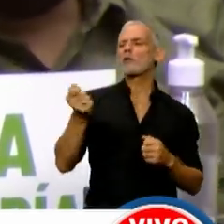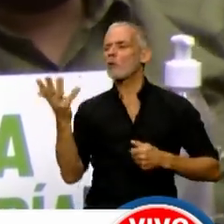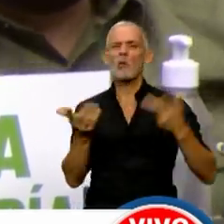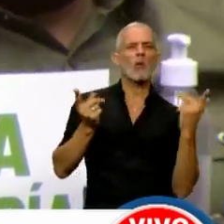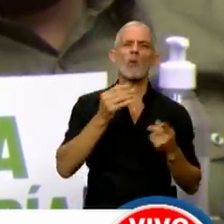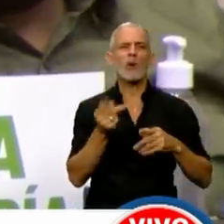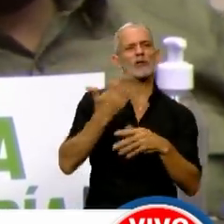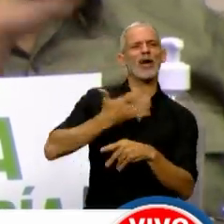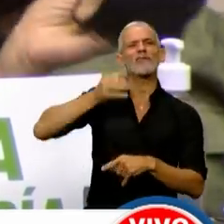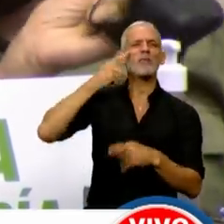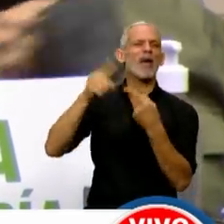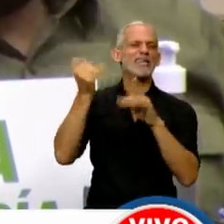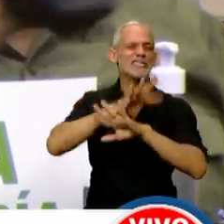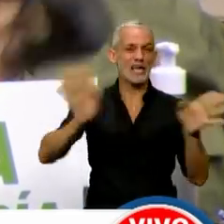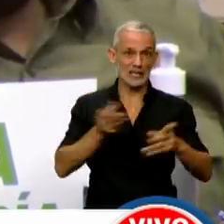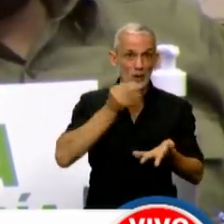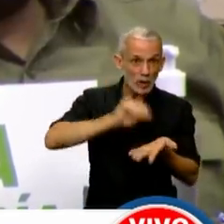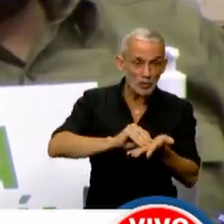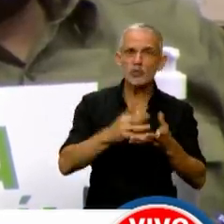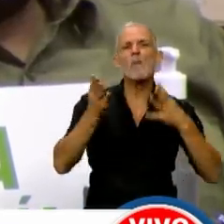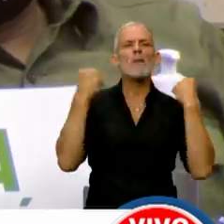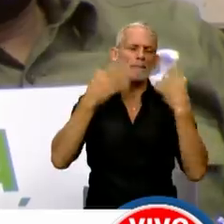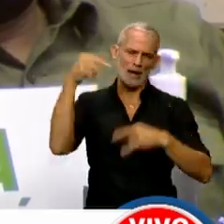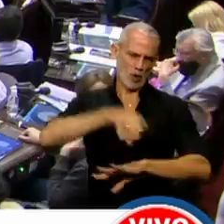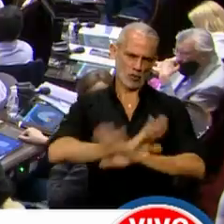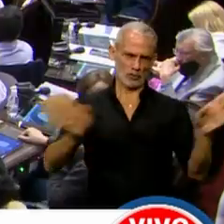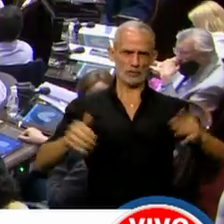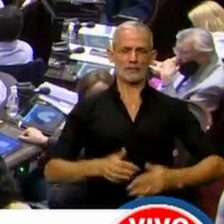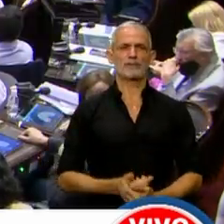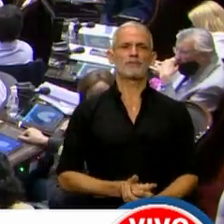llegamos al fondo monetario la verdad es un papelón